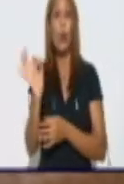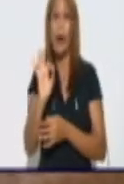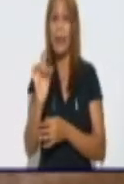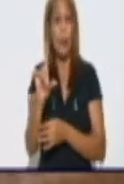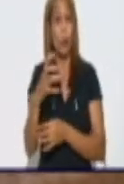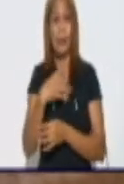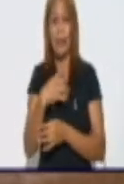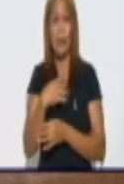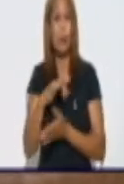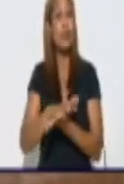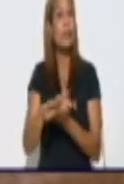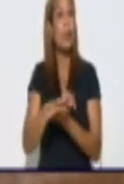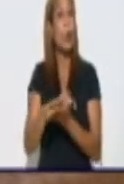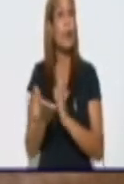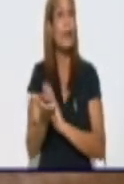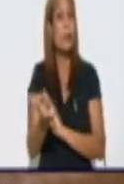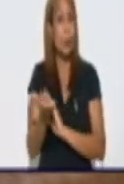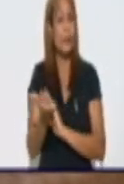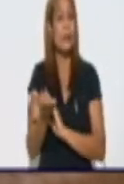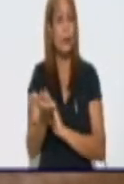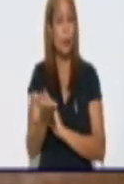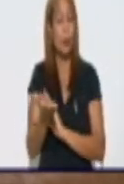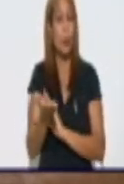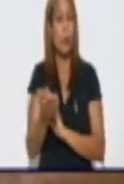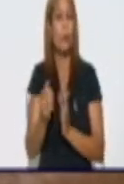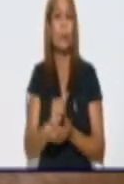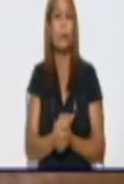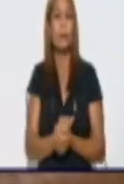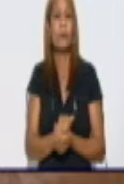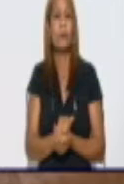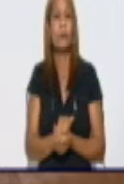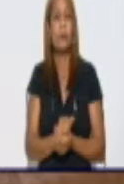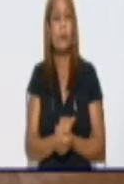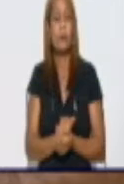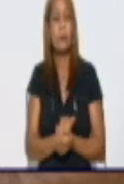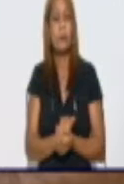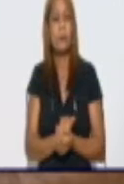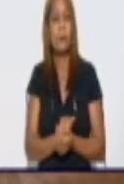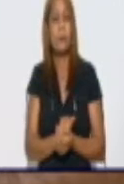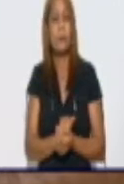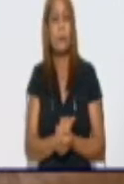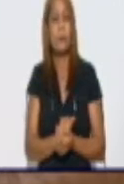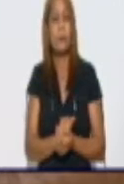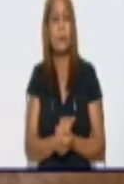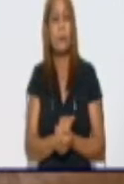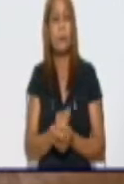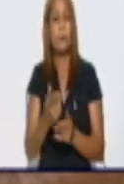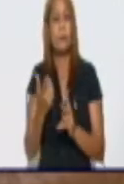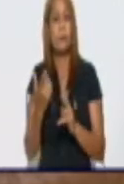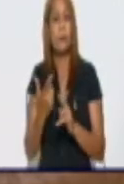nuestra provincia existen bastantes edificios multifamiliares y bastantes viviendas que poseen cisterna, que es el servicio